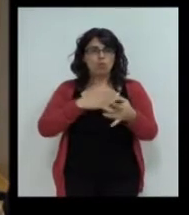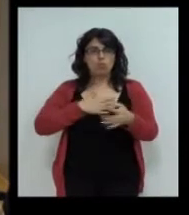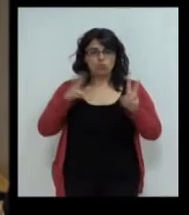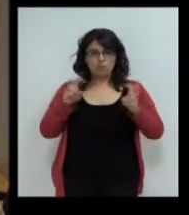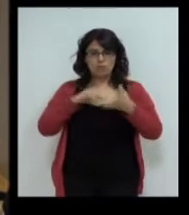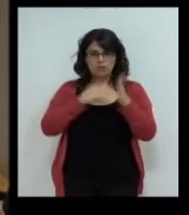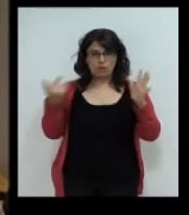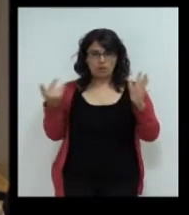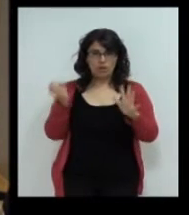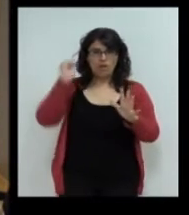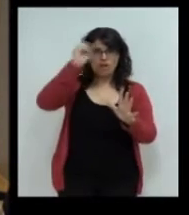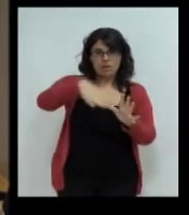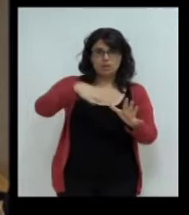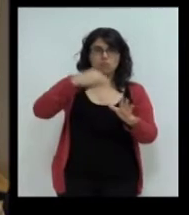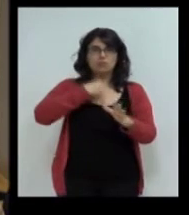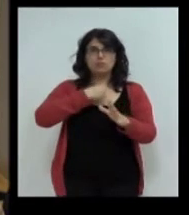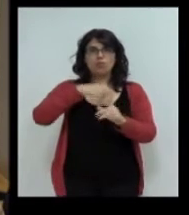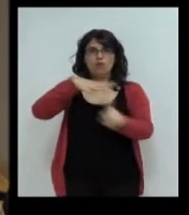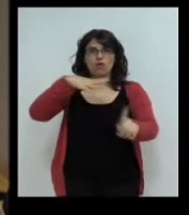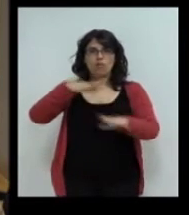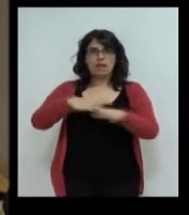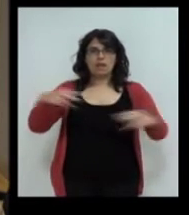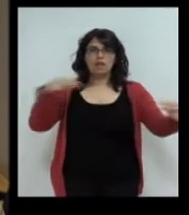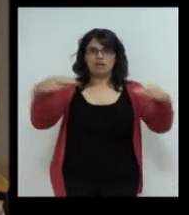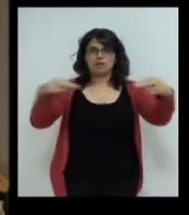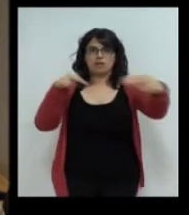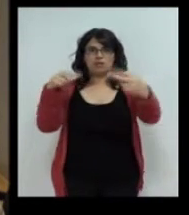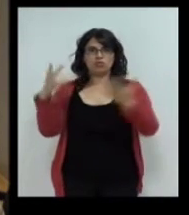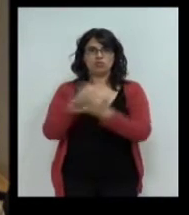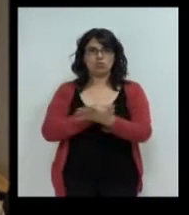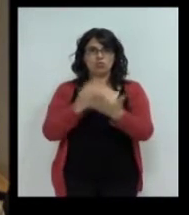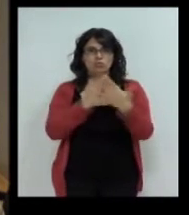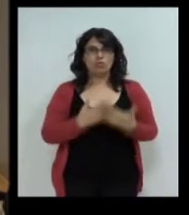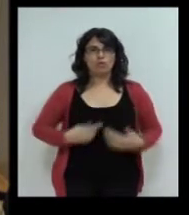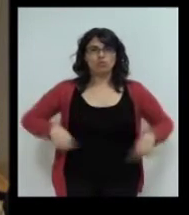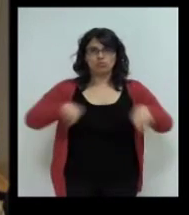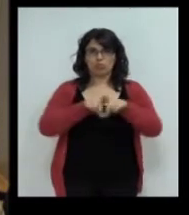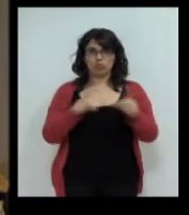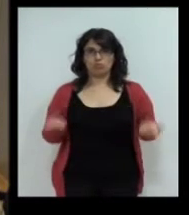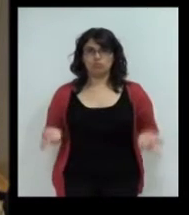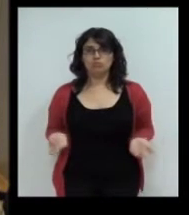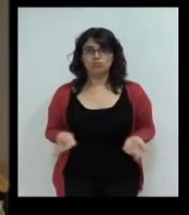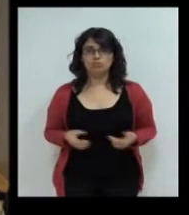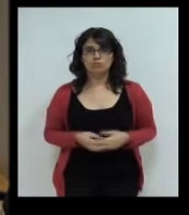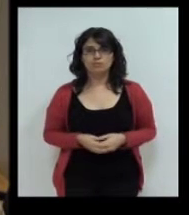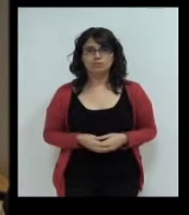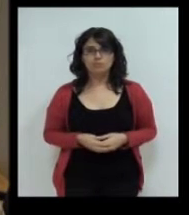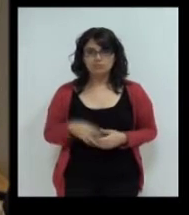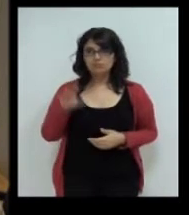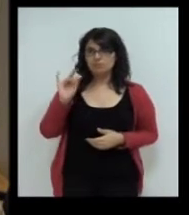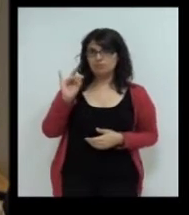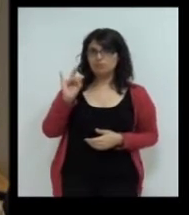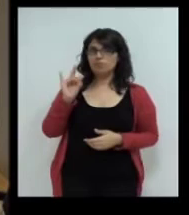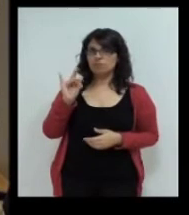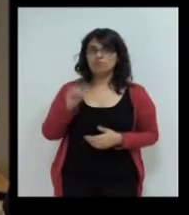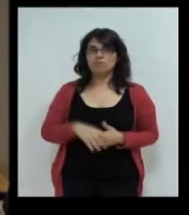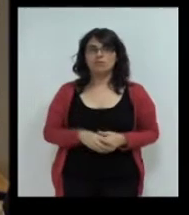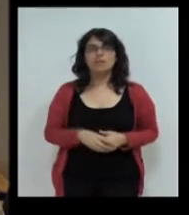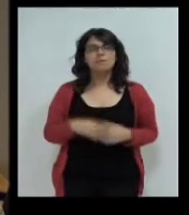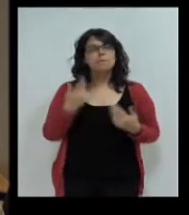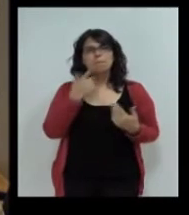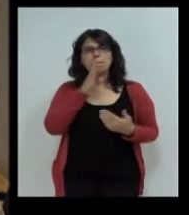nuevas tecnologías en ese mismo foro y decir, oye, vamos a estudiarlas también. Si esto ya está andando. Ya tienes parte del camino. En el